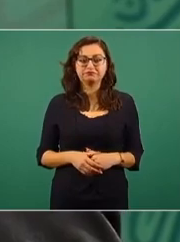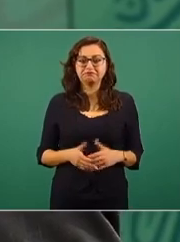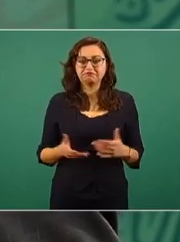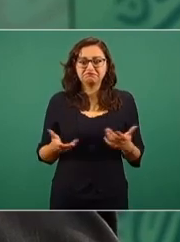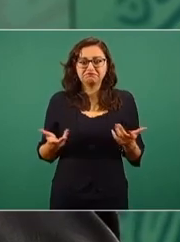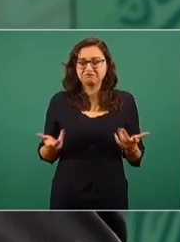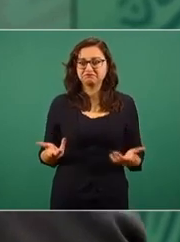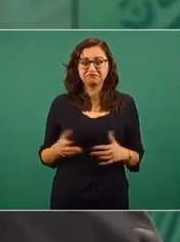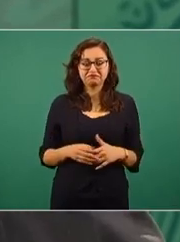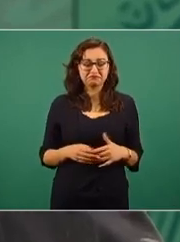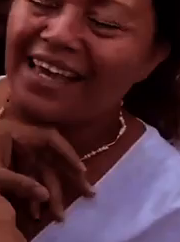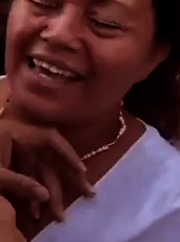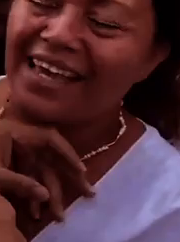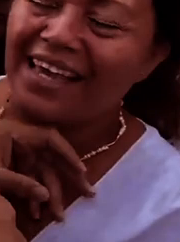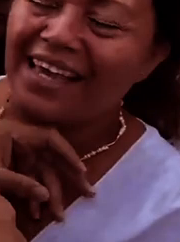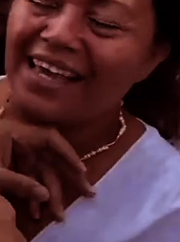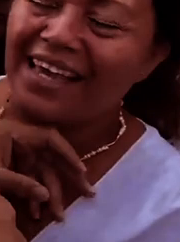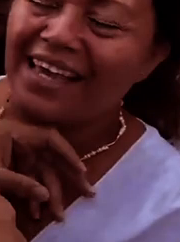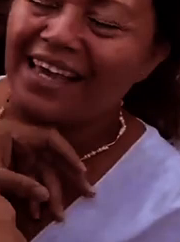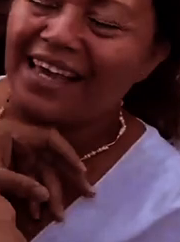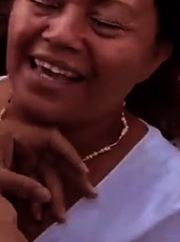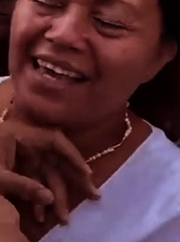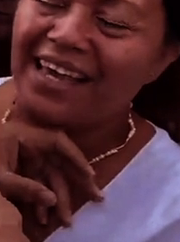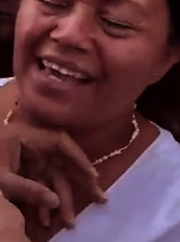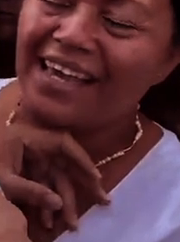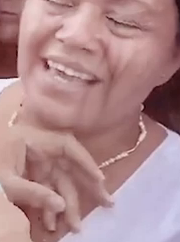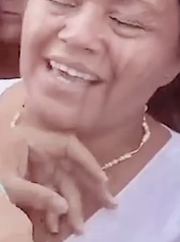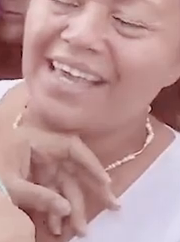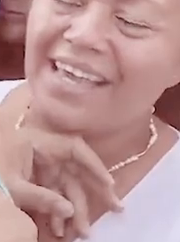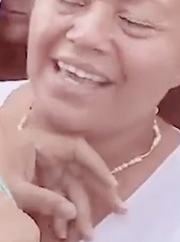nada mejor que eso, ningún bien material,